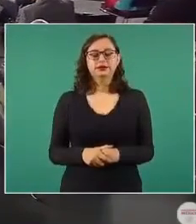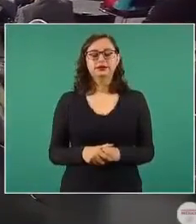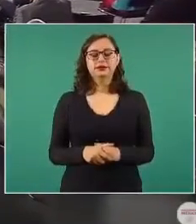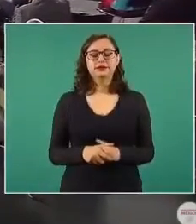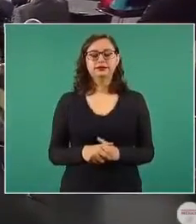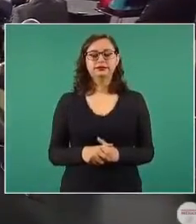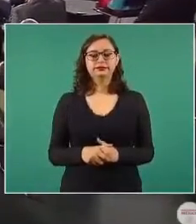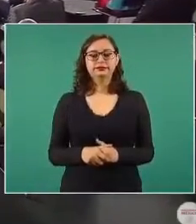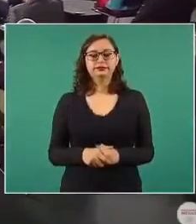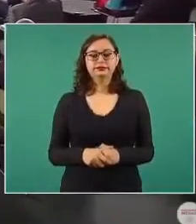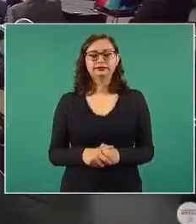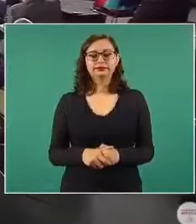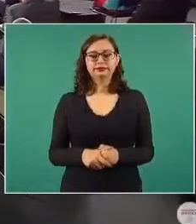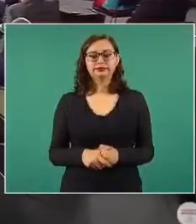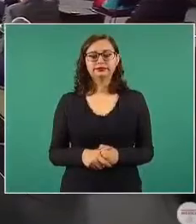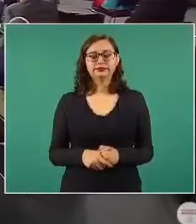quisiera